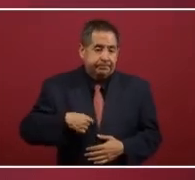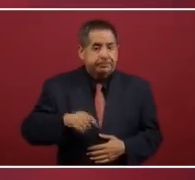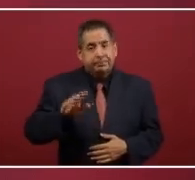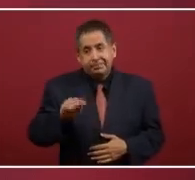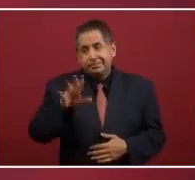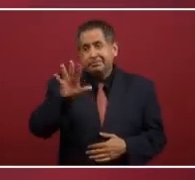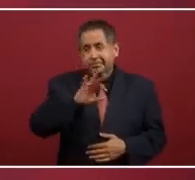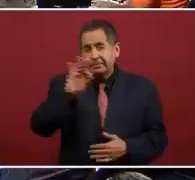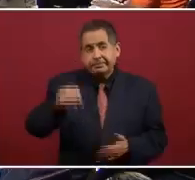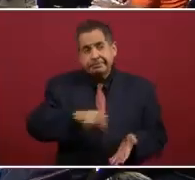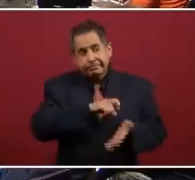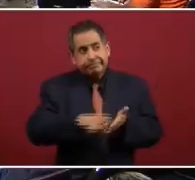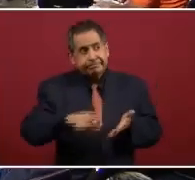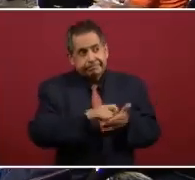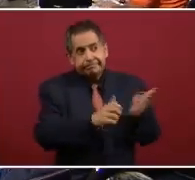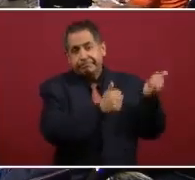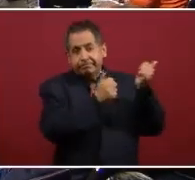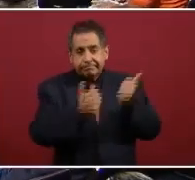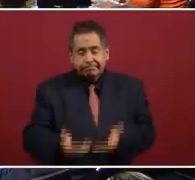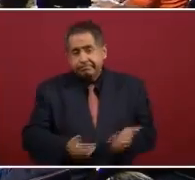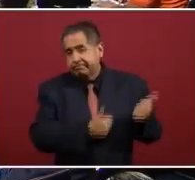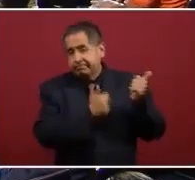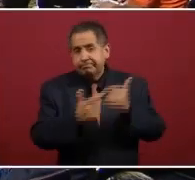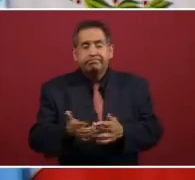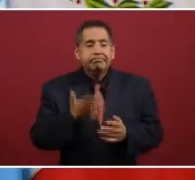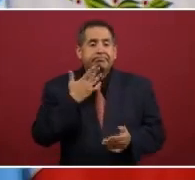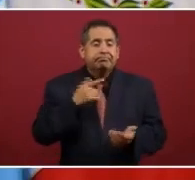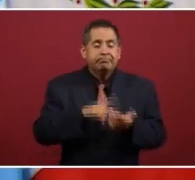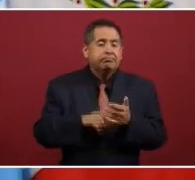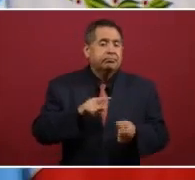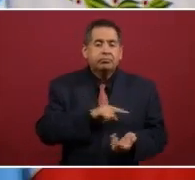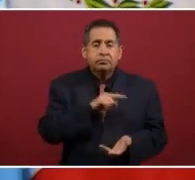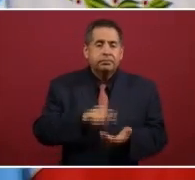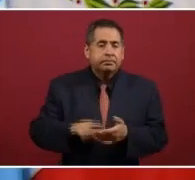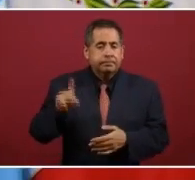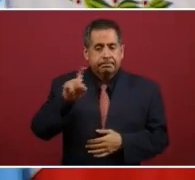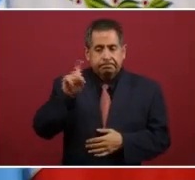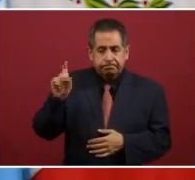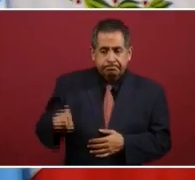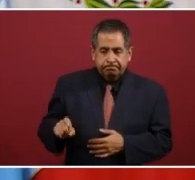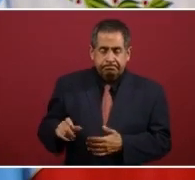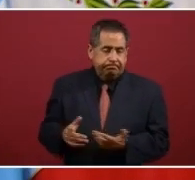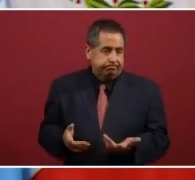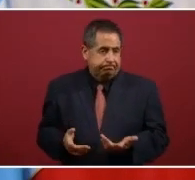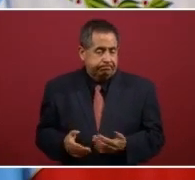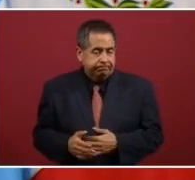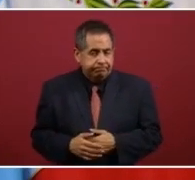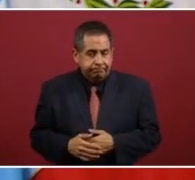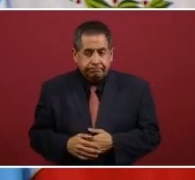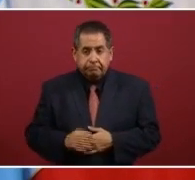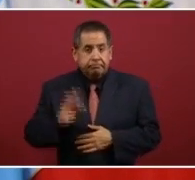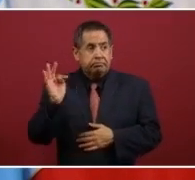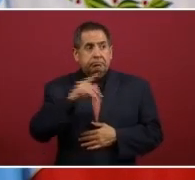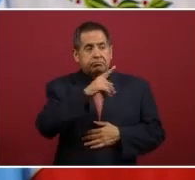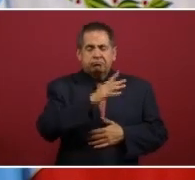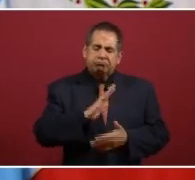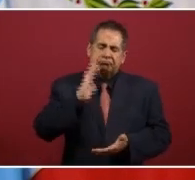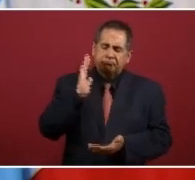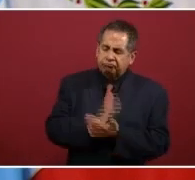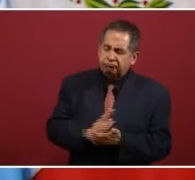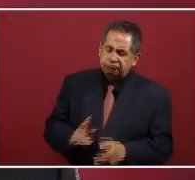de las gasolinas en Texas. Imagínense si decidieran no